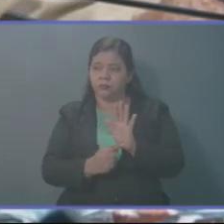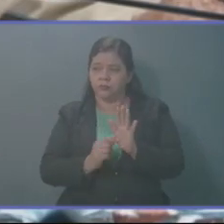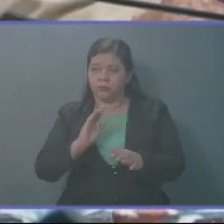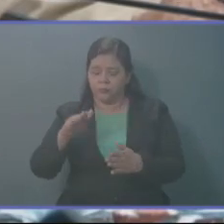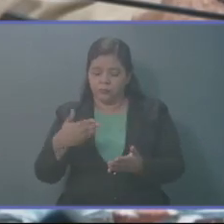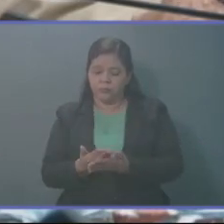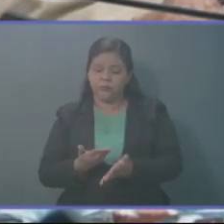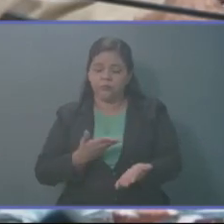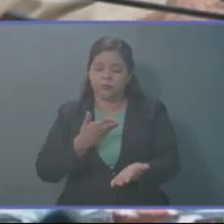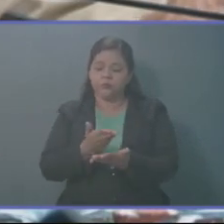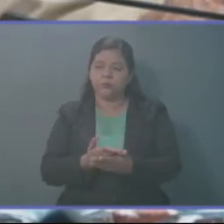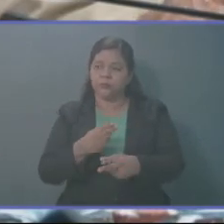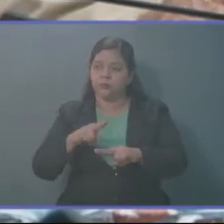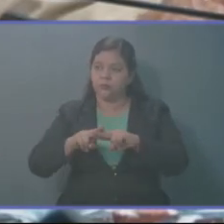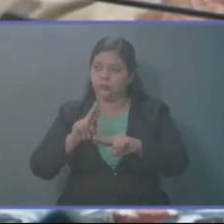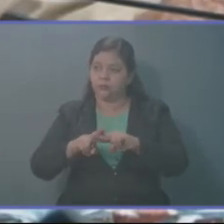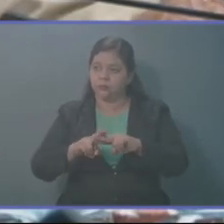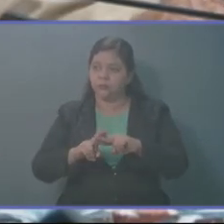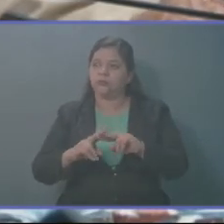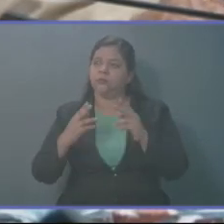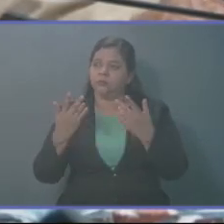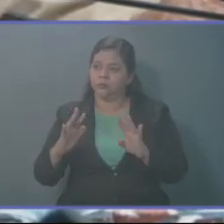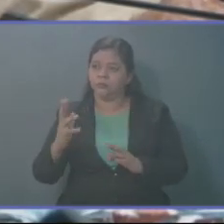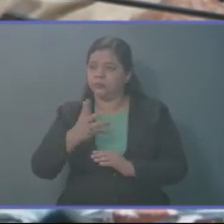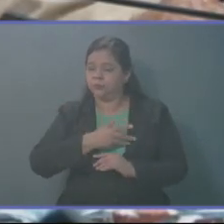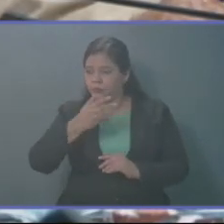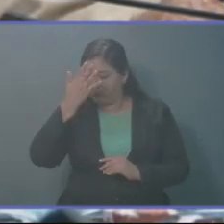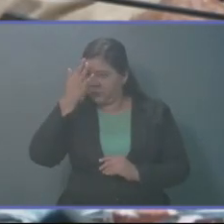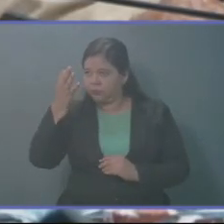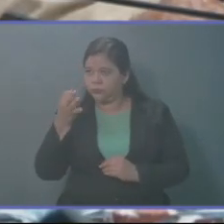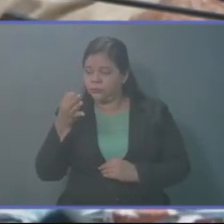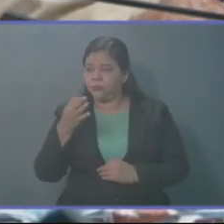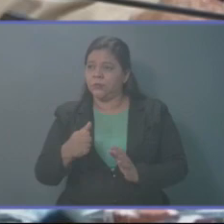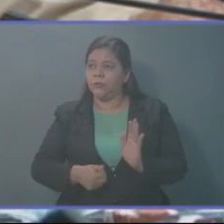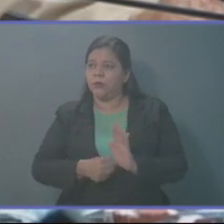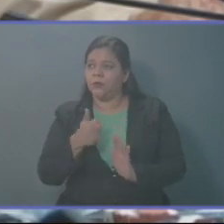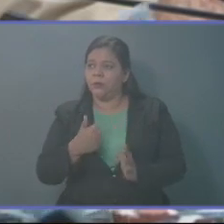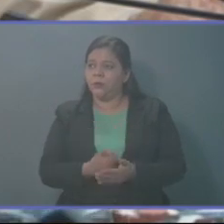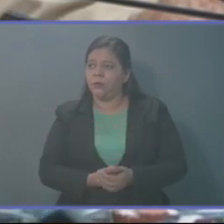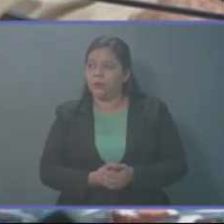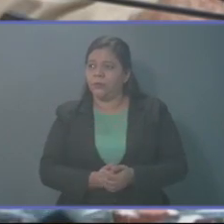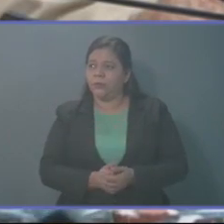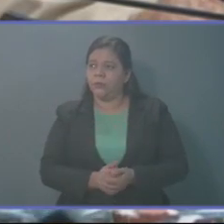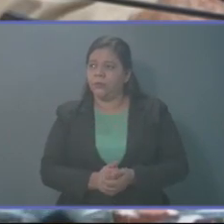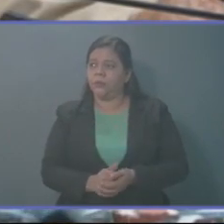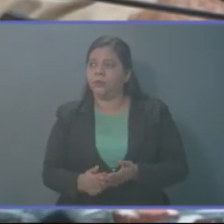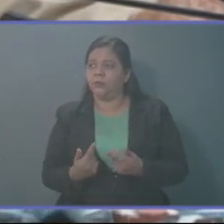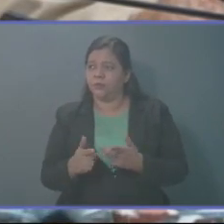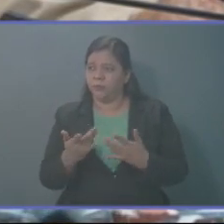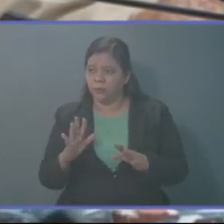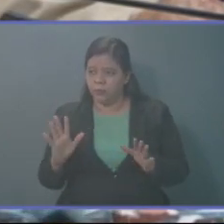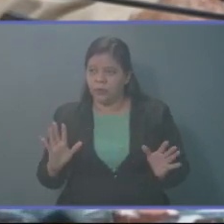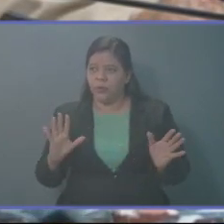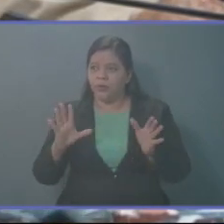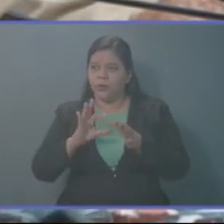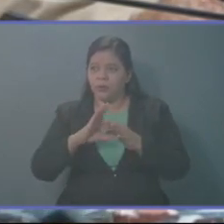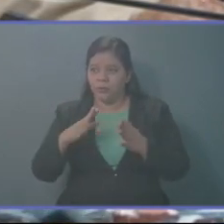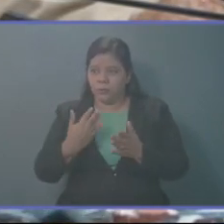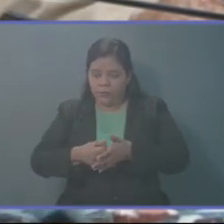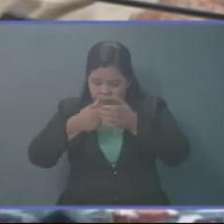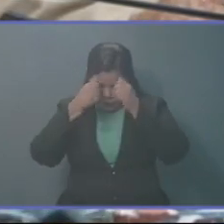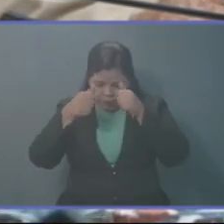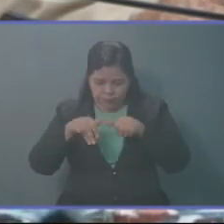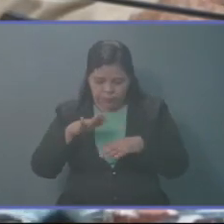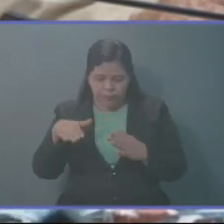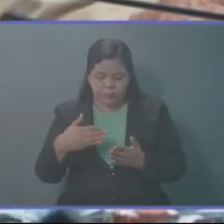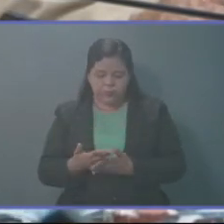la propuesta de Arena, pues nos parece que es atendible aprobar y considerar